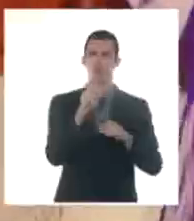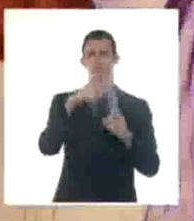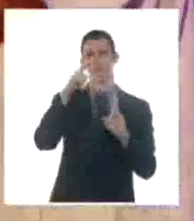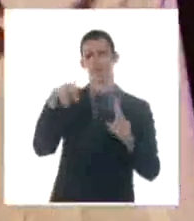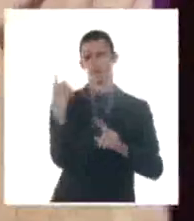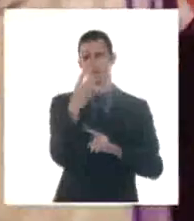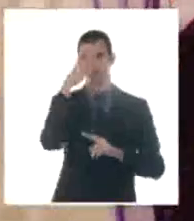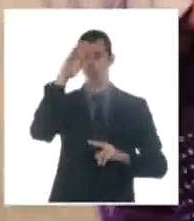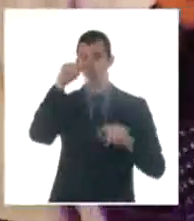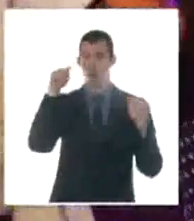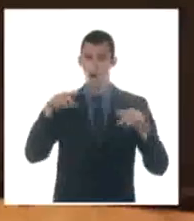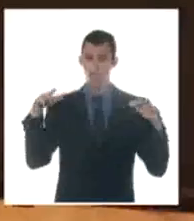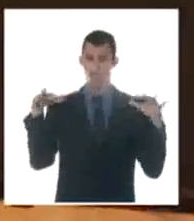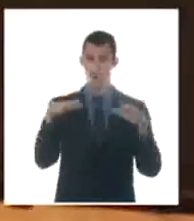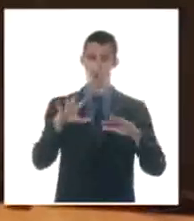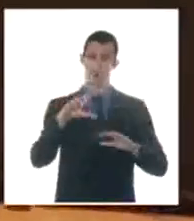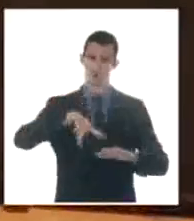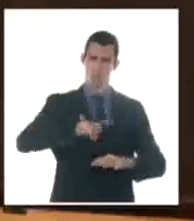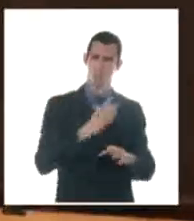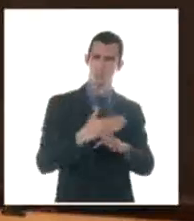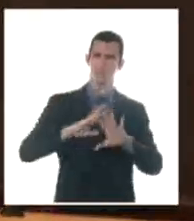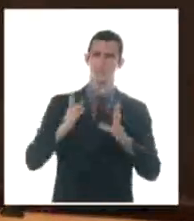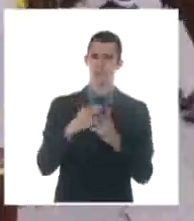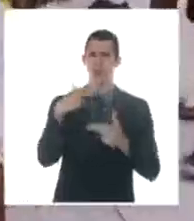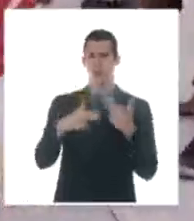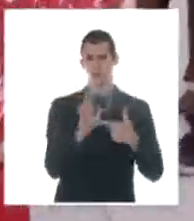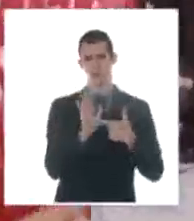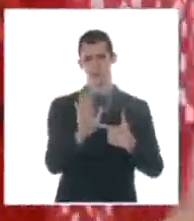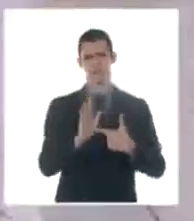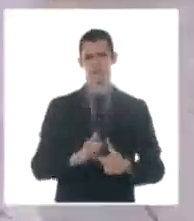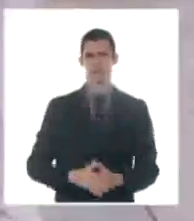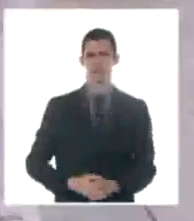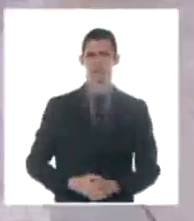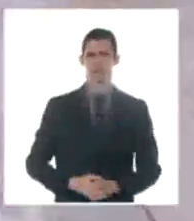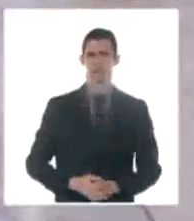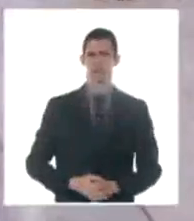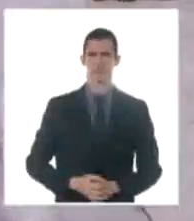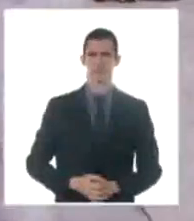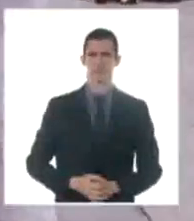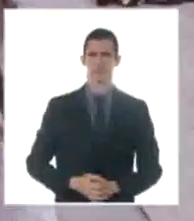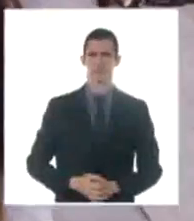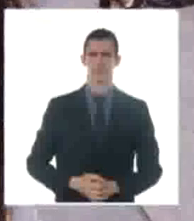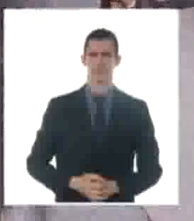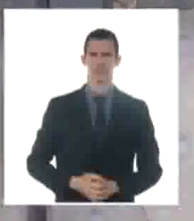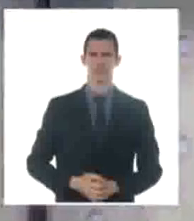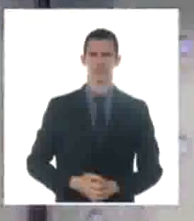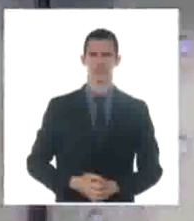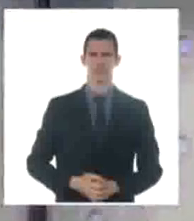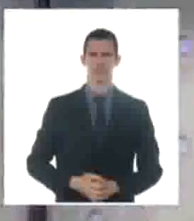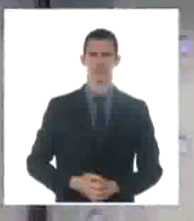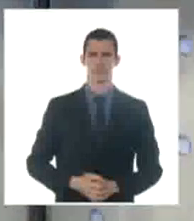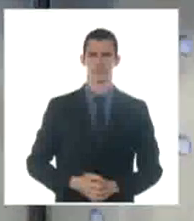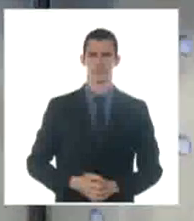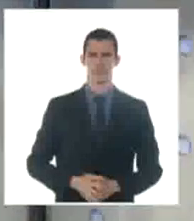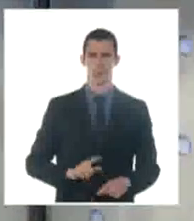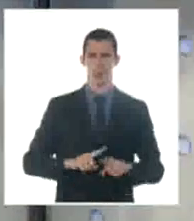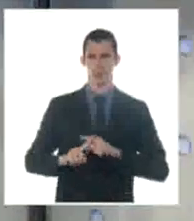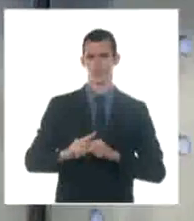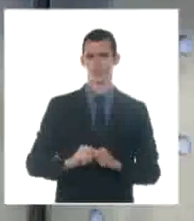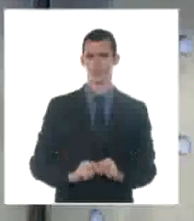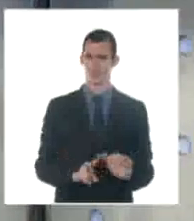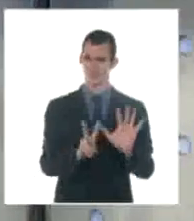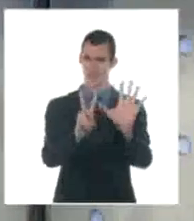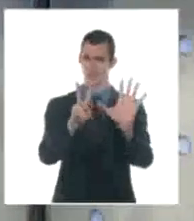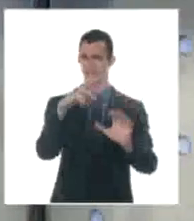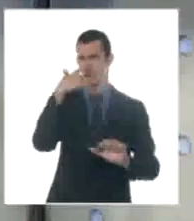Teatro Nacional. Más detalles en las redes sociales del Encuentro Internacional Danzonero Miguel Fail de In Memoriam. Este 7 de abril celebra su